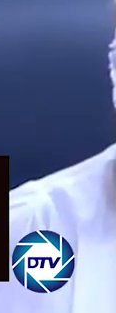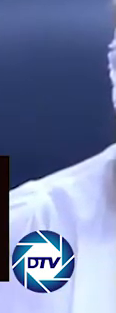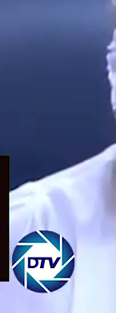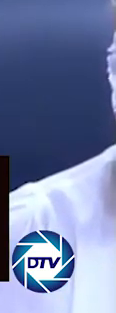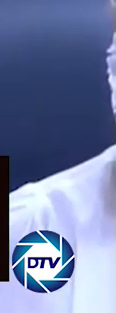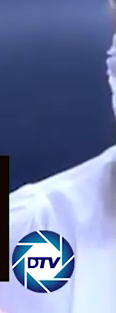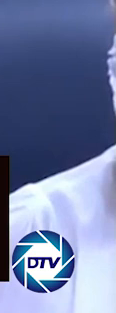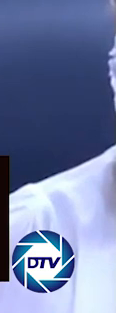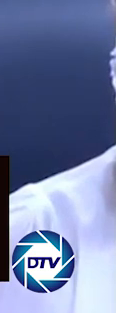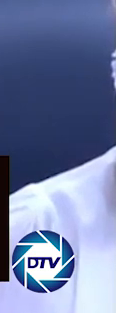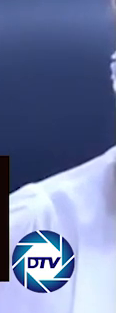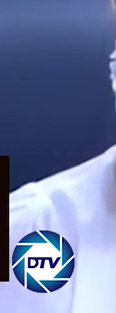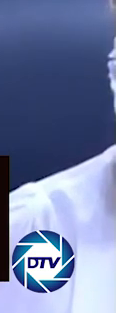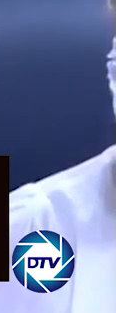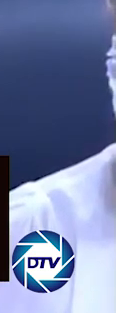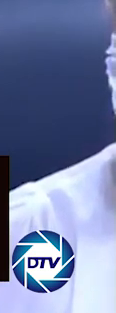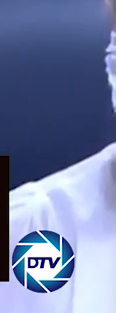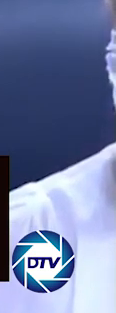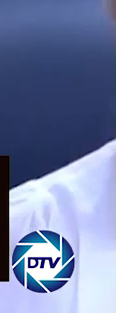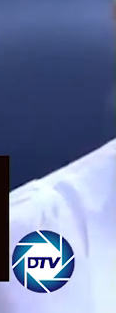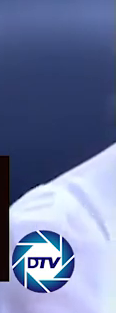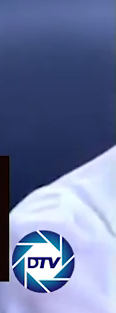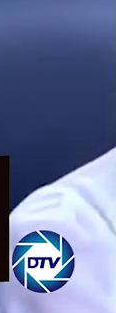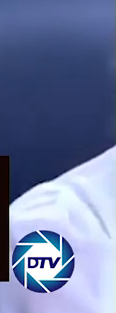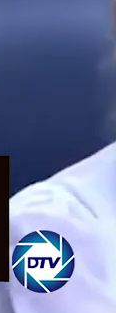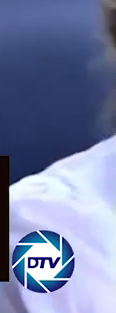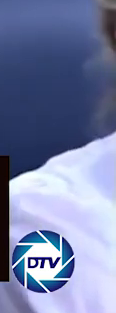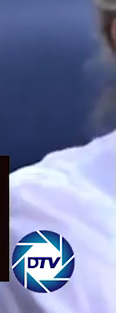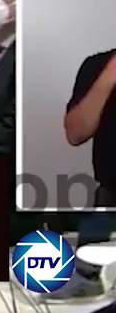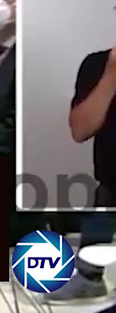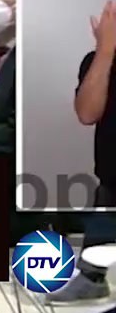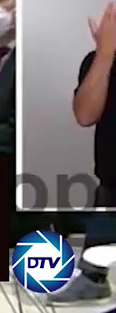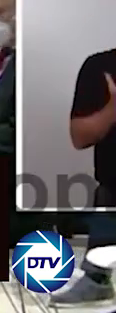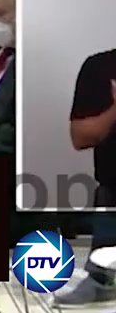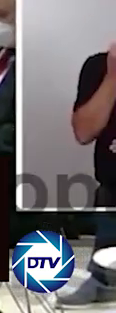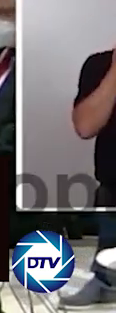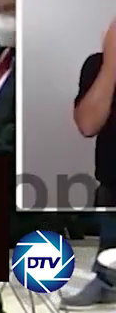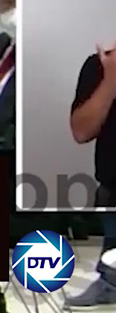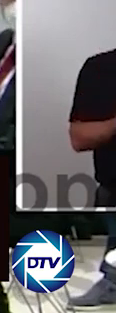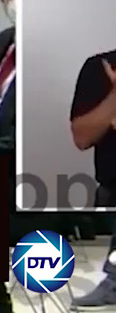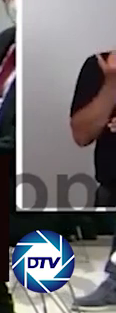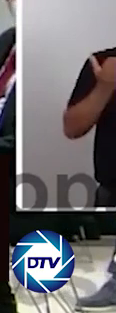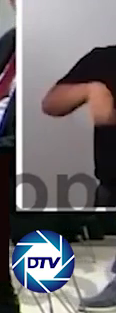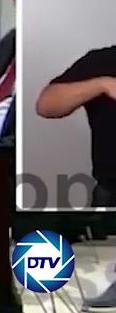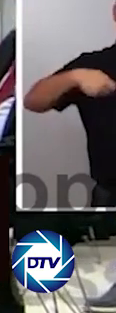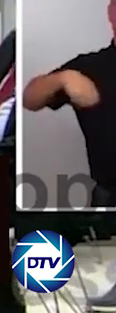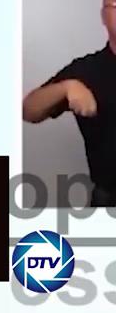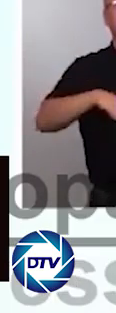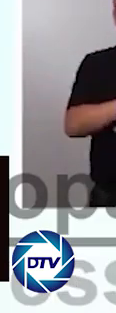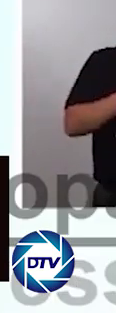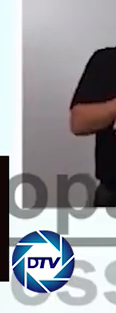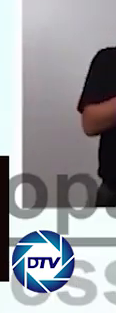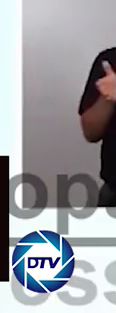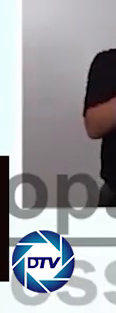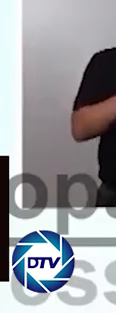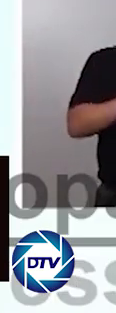y a contener los beneficios. Esto, lo que mi opinión anuncia, son dos cosas. Uno, que no han entendido